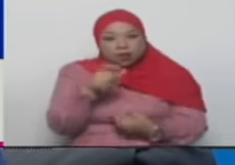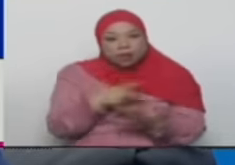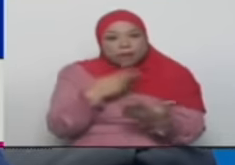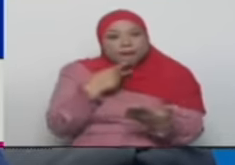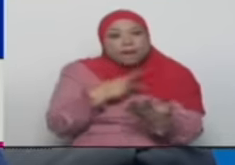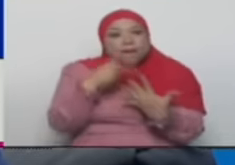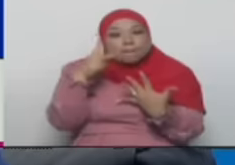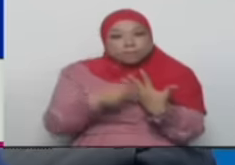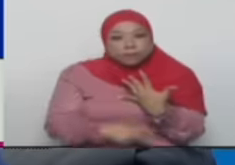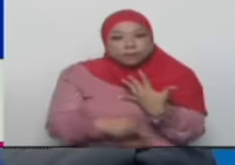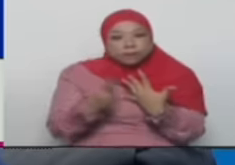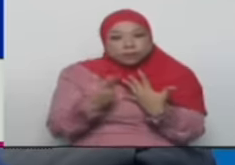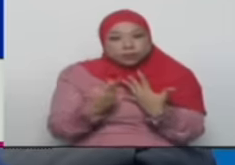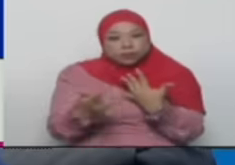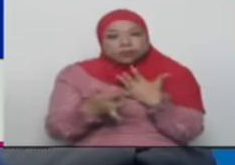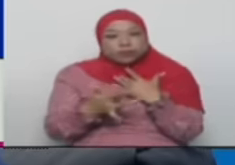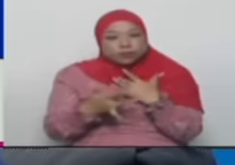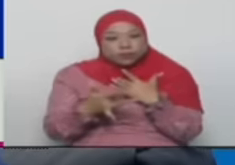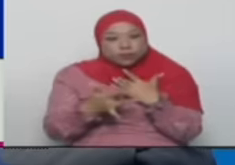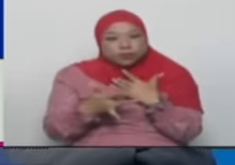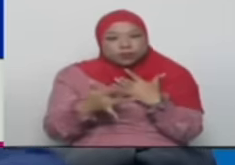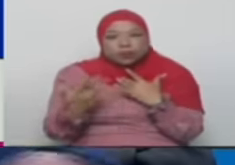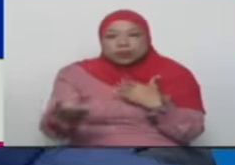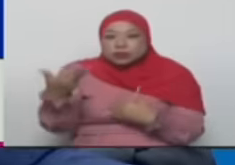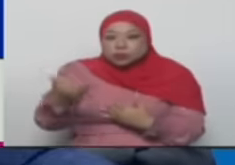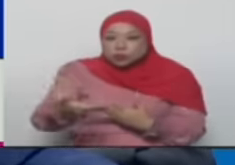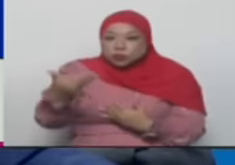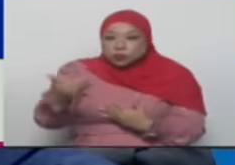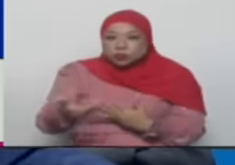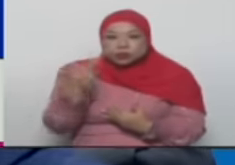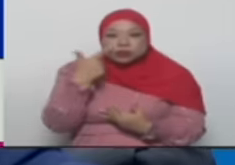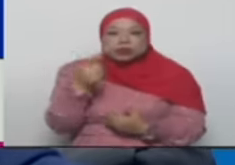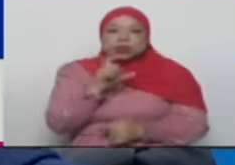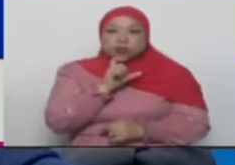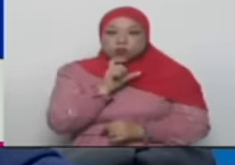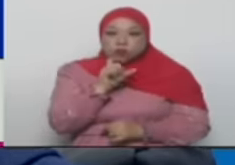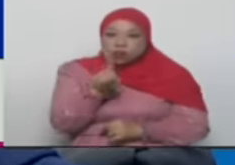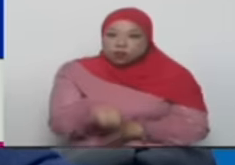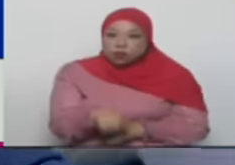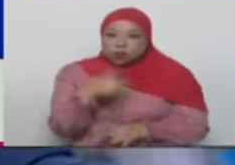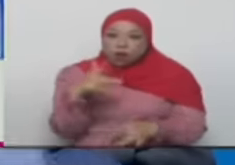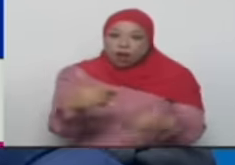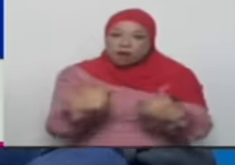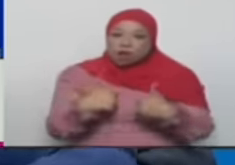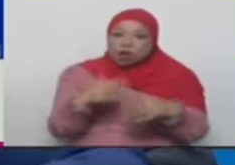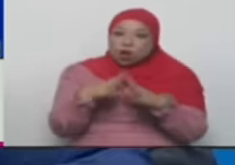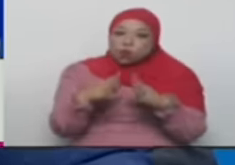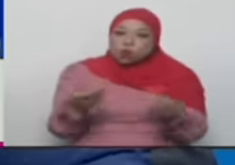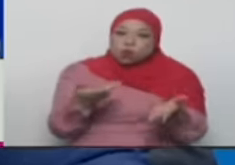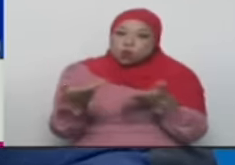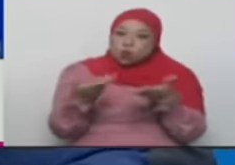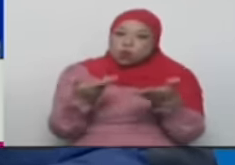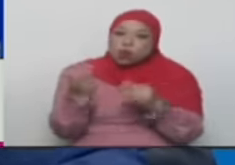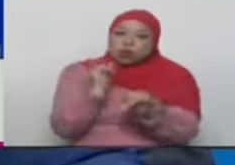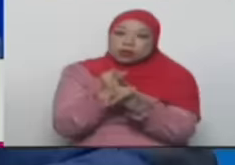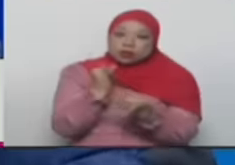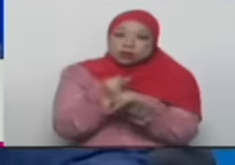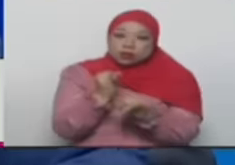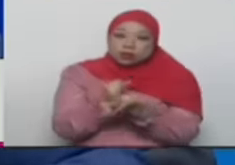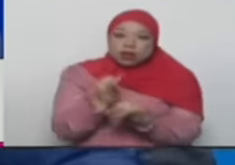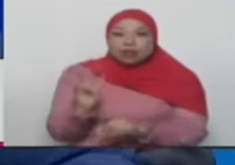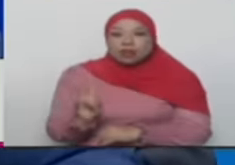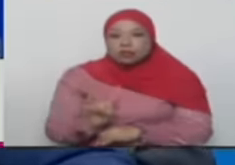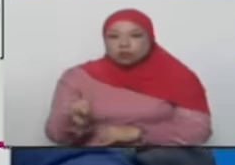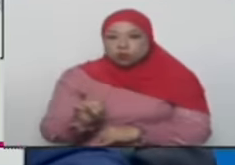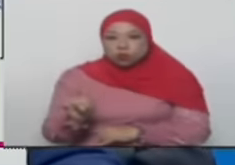planificados, manejan herramientas tecnológicas importantes, presidente, y además han afectado todos los servicios de Internet de la